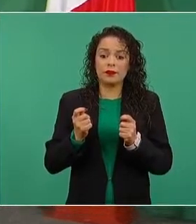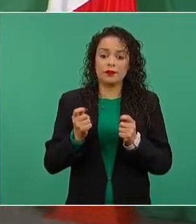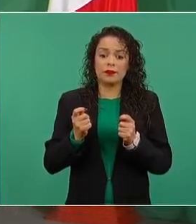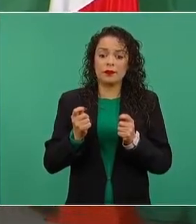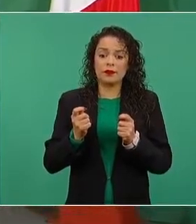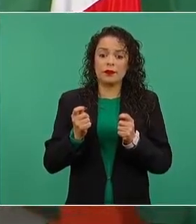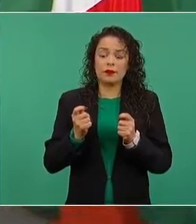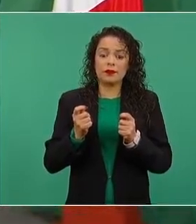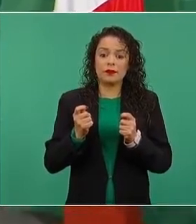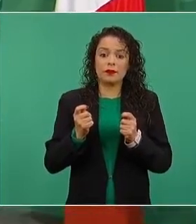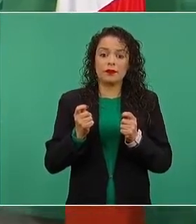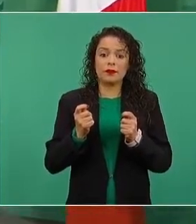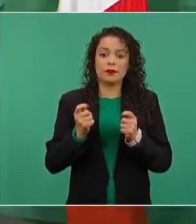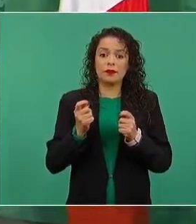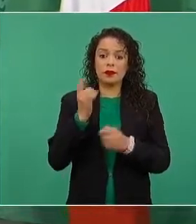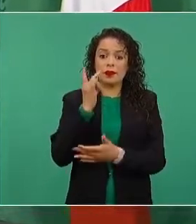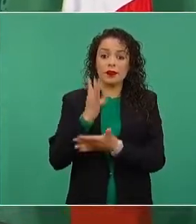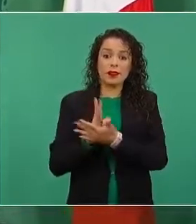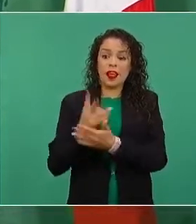produciendo 2